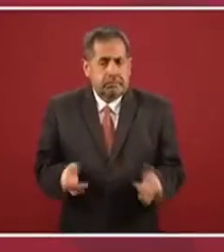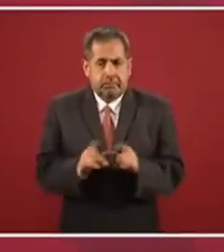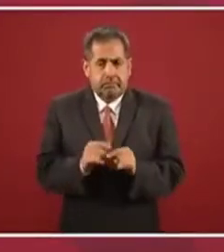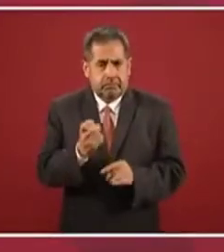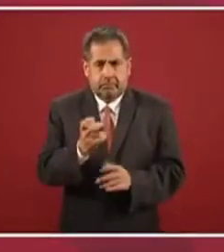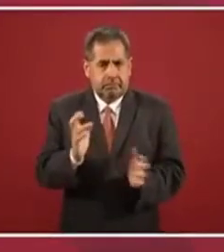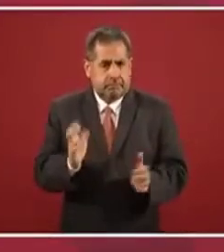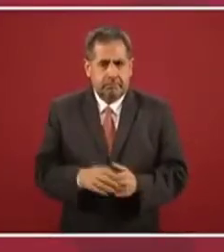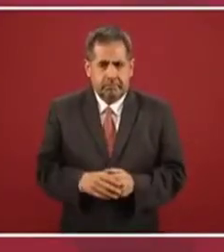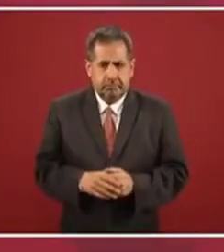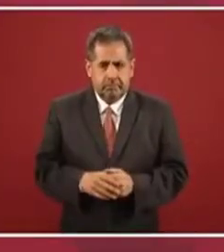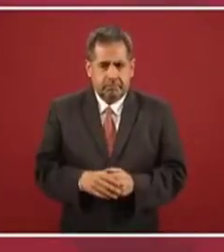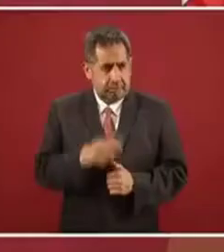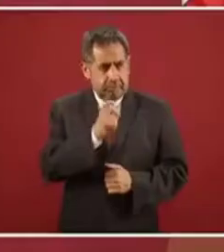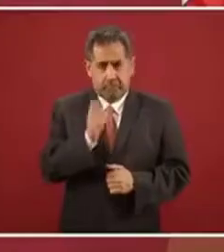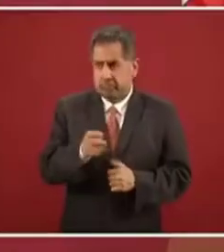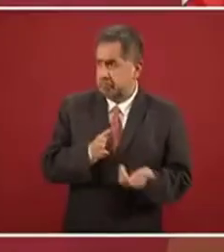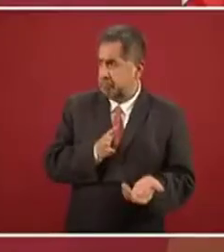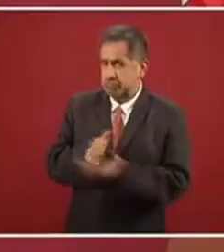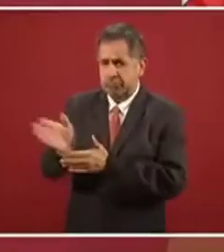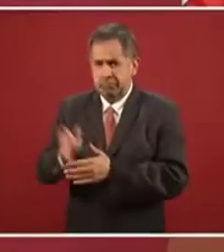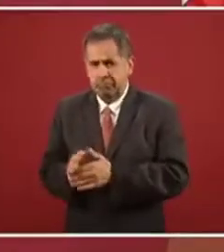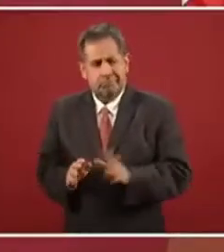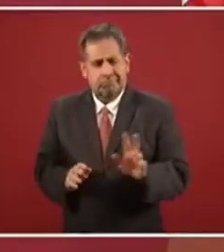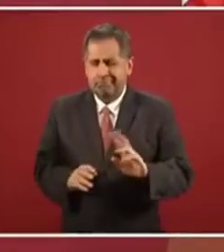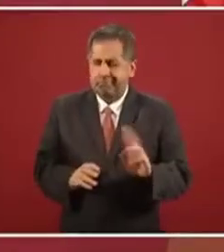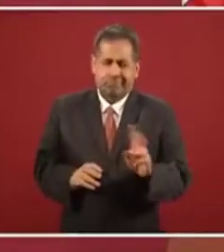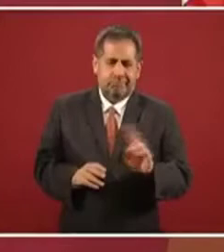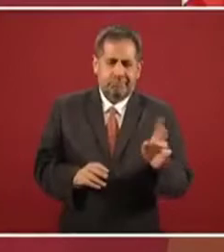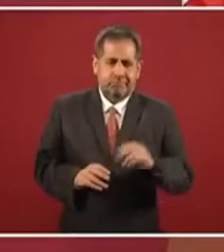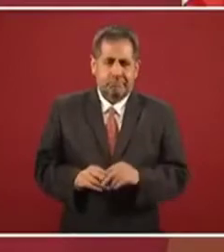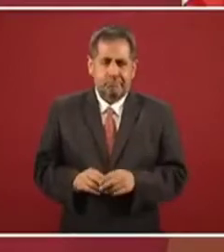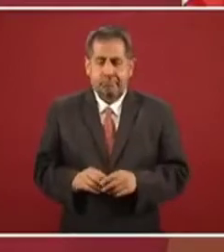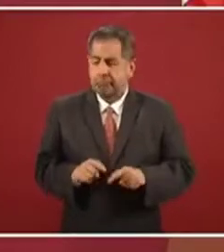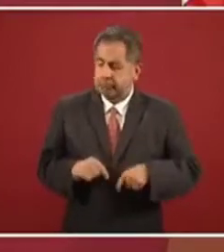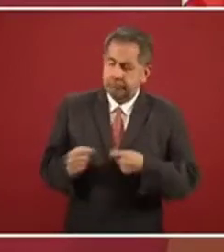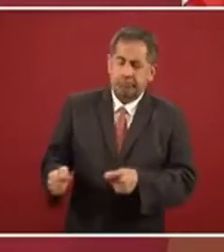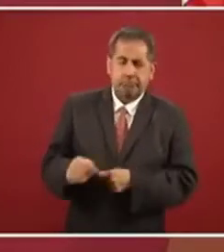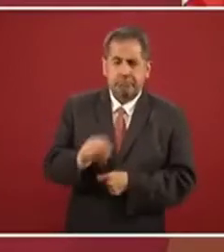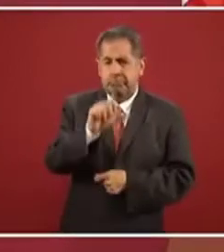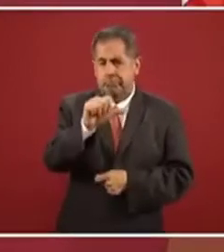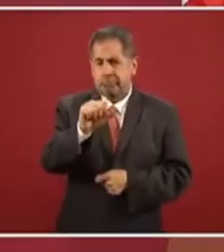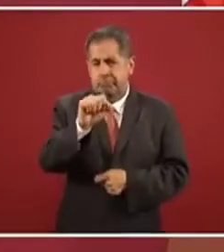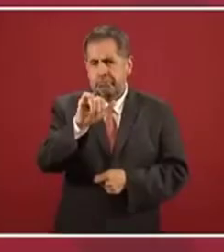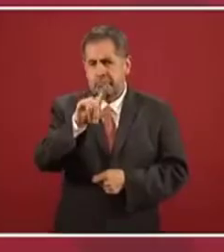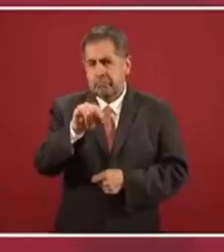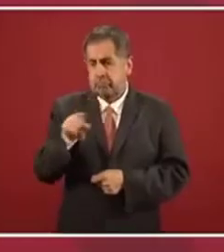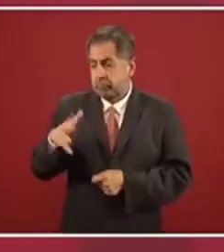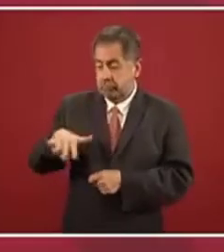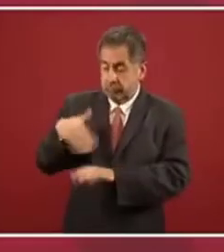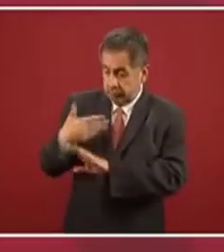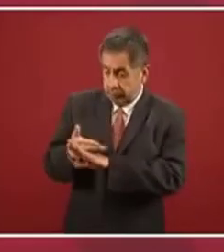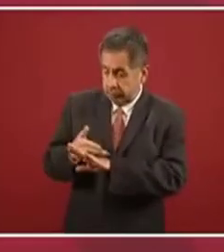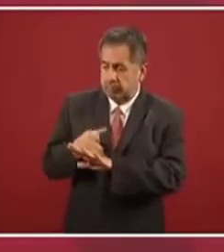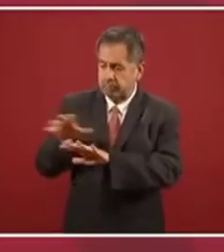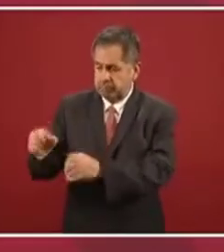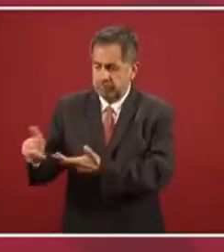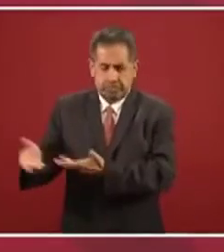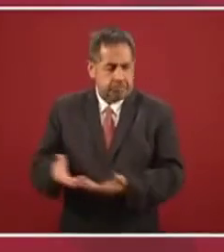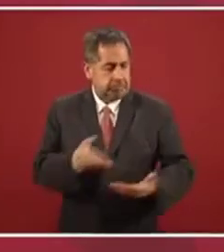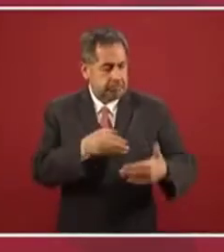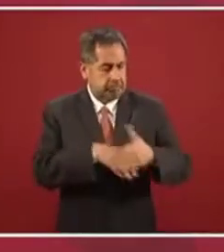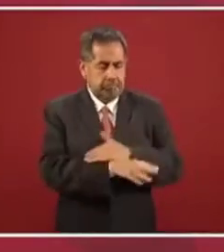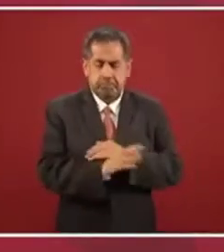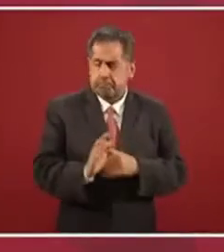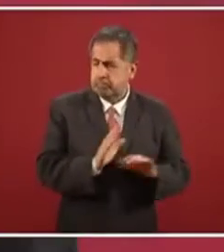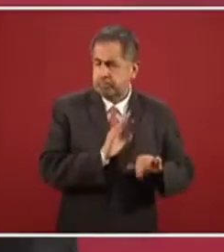¿Eso es injerencista? No, hay una confusión. Derecho de asilo para los perseguidos no es